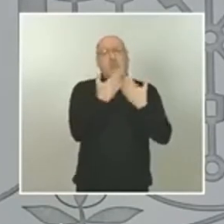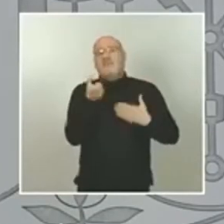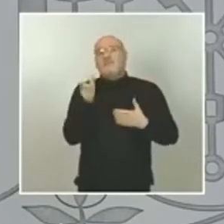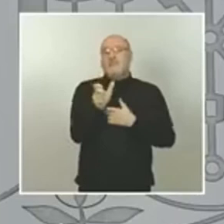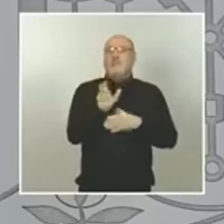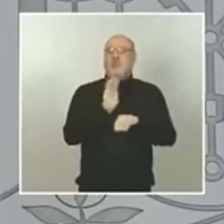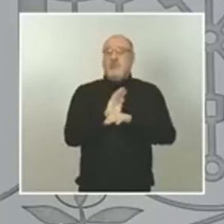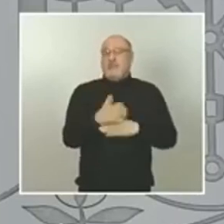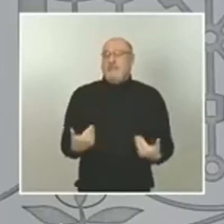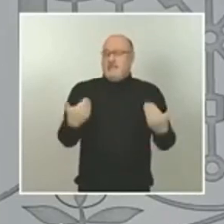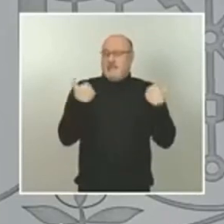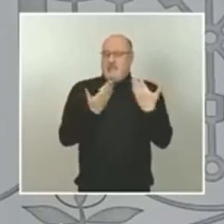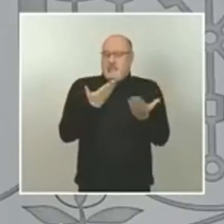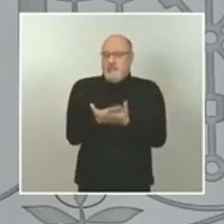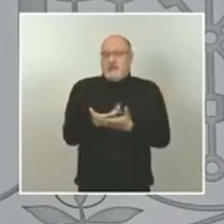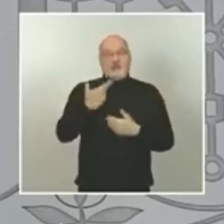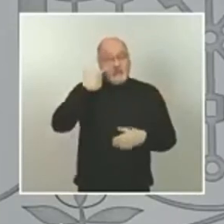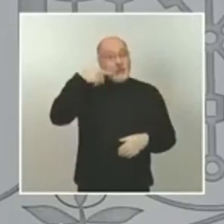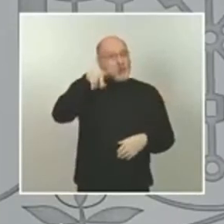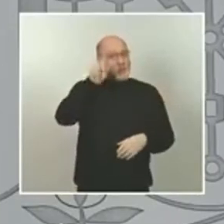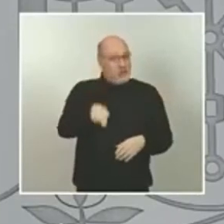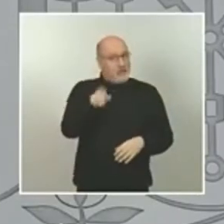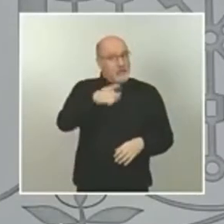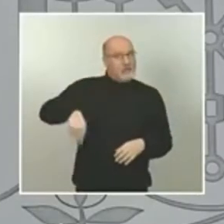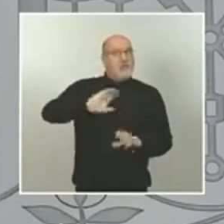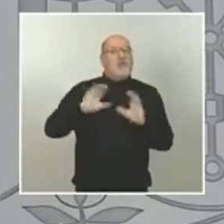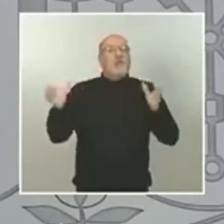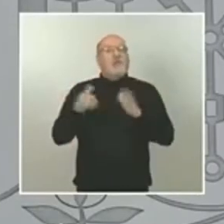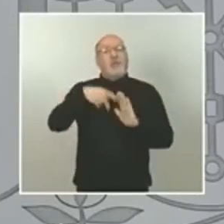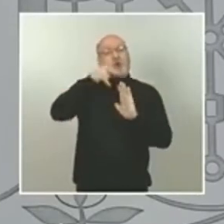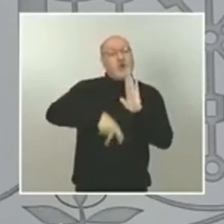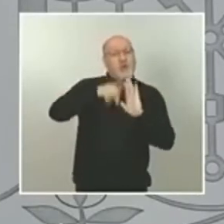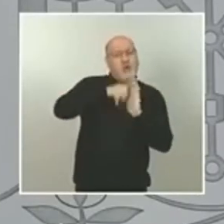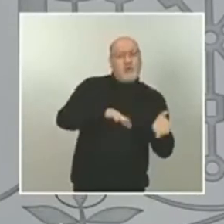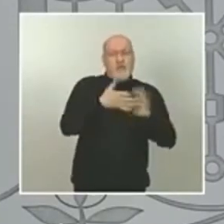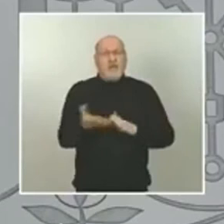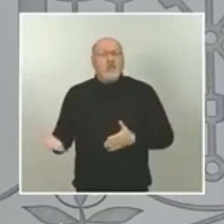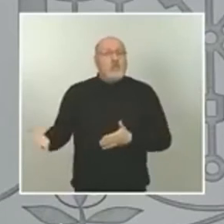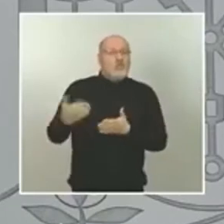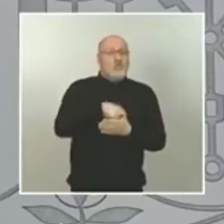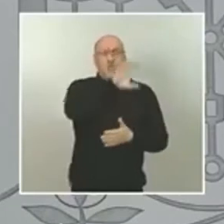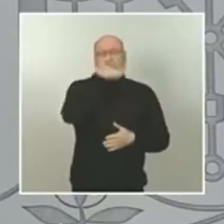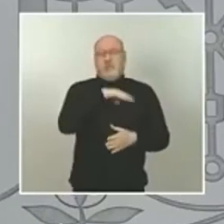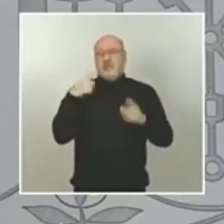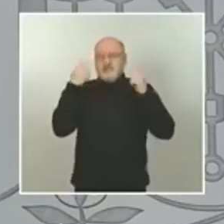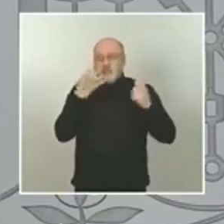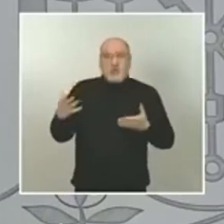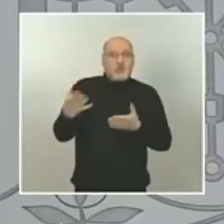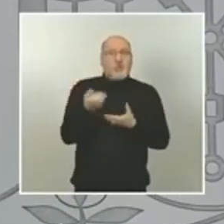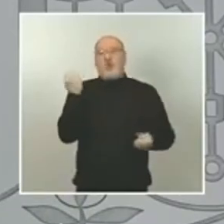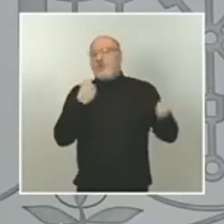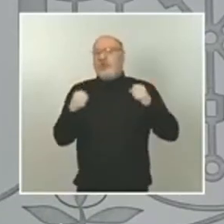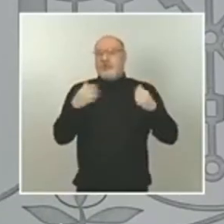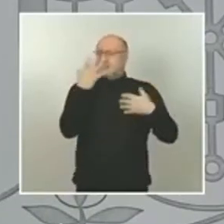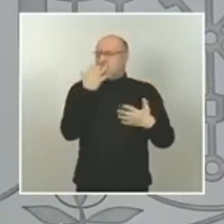que está siendo muy importante todo el conjunto de medidas y todo el esfuerzo y todo el comportamiento responsable de la inmensa mayoría de la ciudadanía